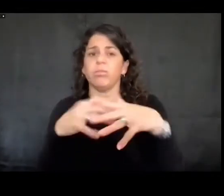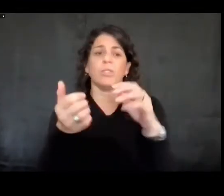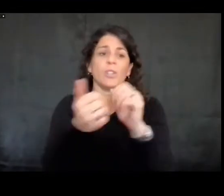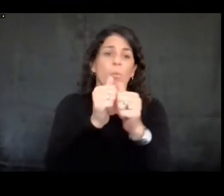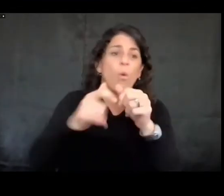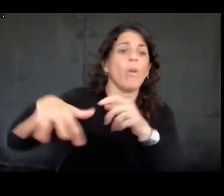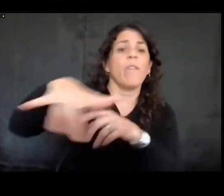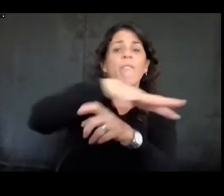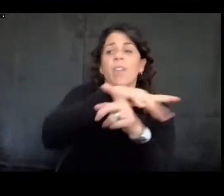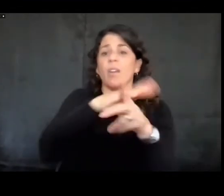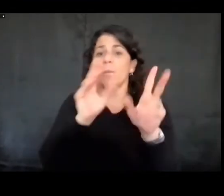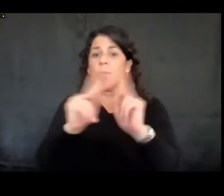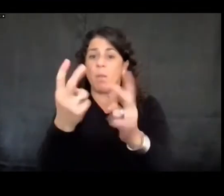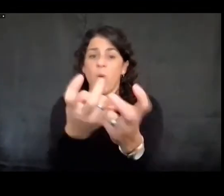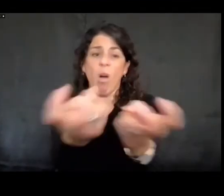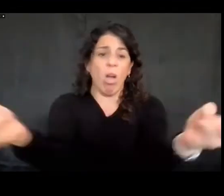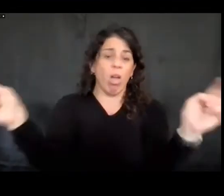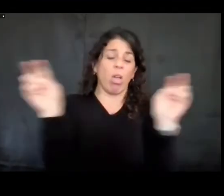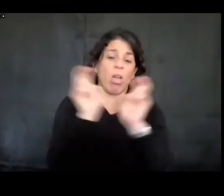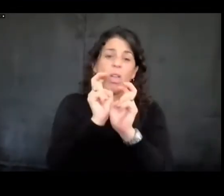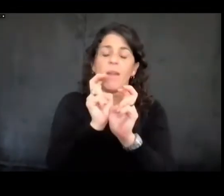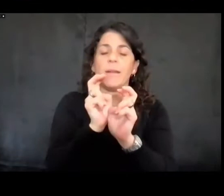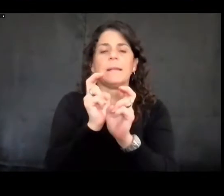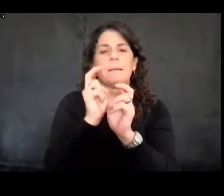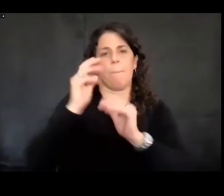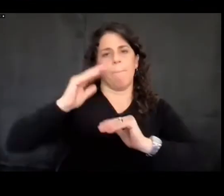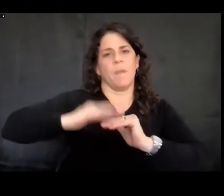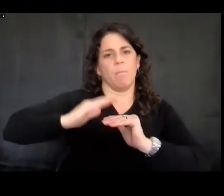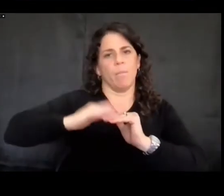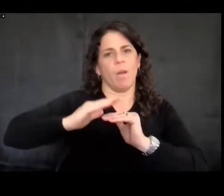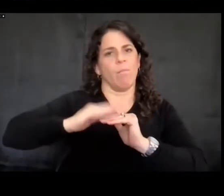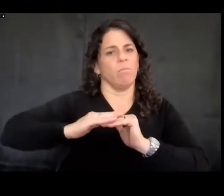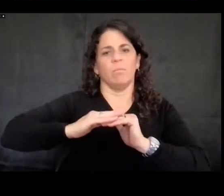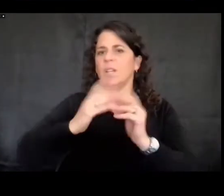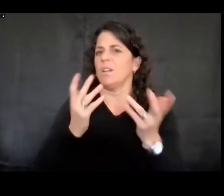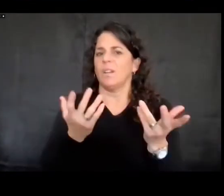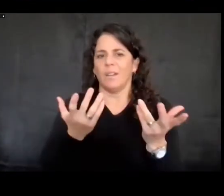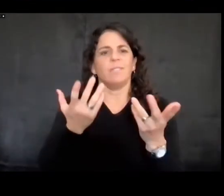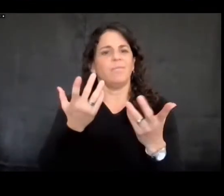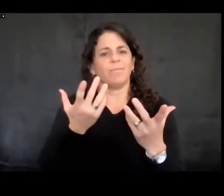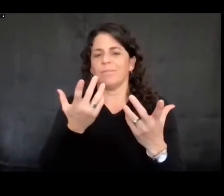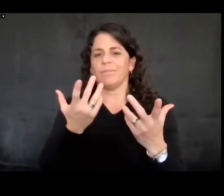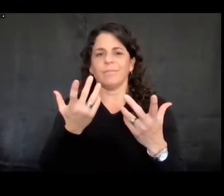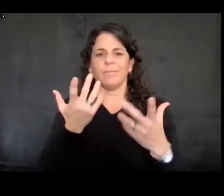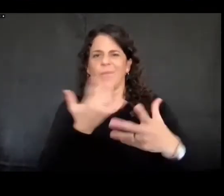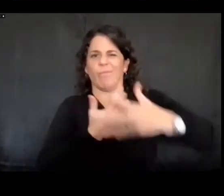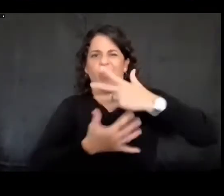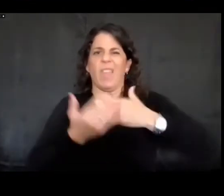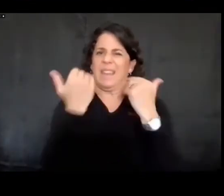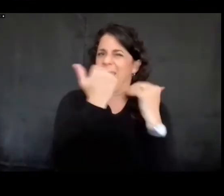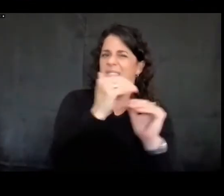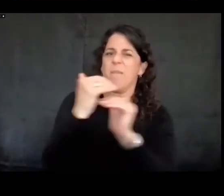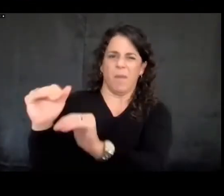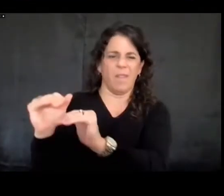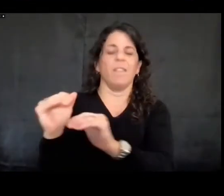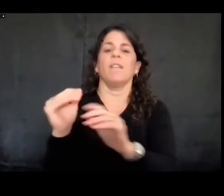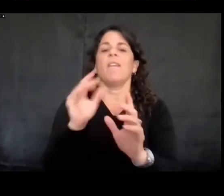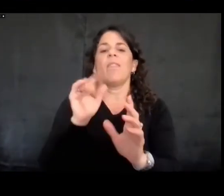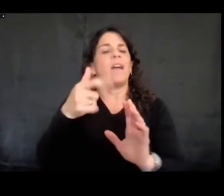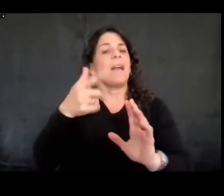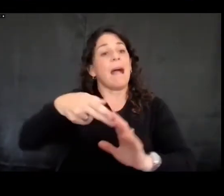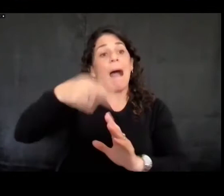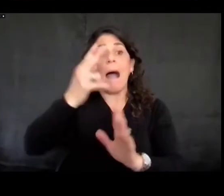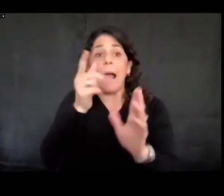inclusive los que observan al costado de la línea tenemos que tener lo mínimo porque si no los deporte a otros contactos no pueden ser